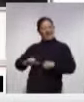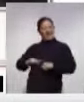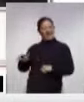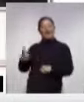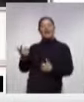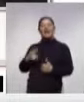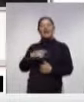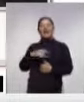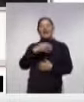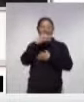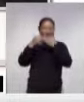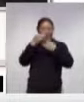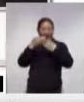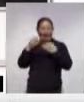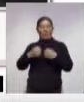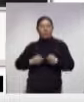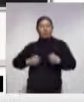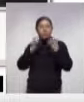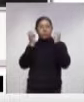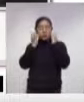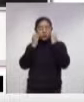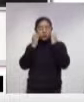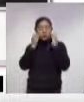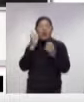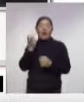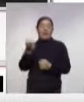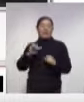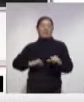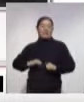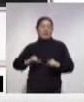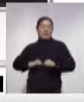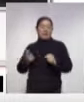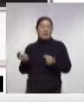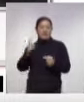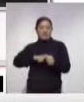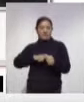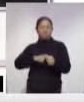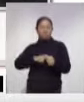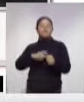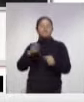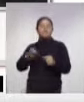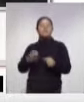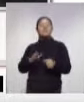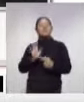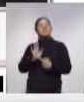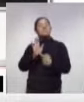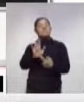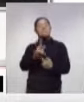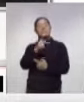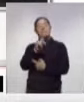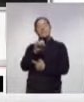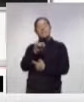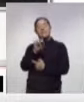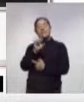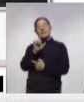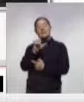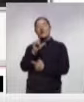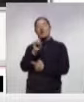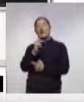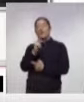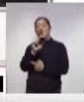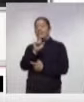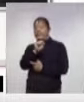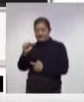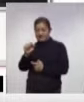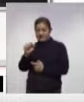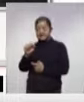las Gordas, y en esta oportunidad, como parte de las actividades de la Pinacoteca del Estado, se presenta Penélopes,